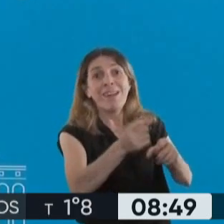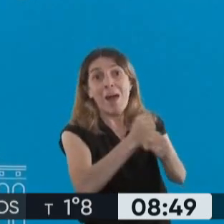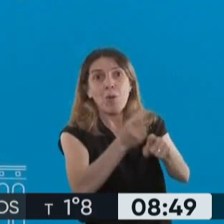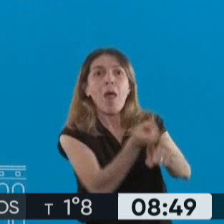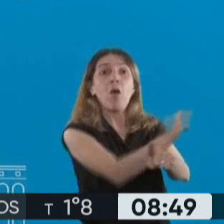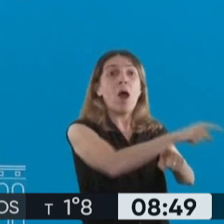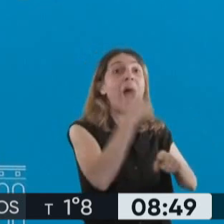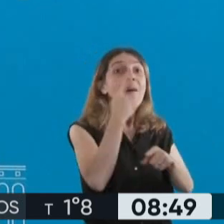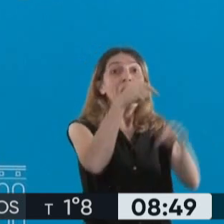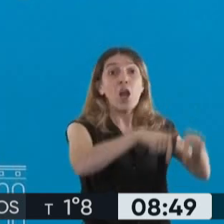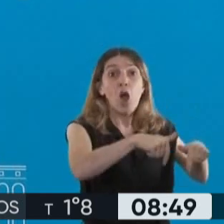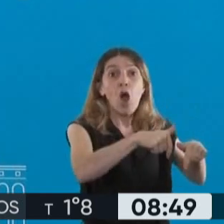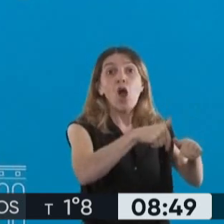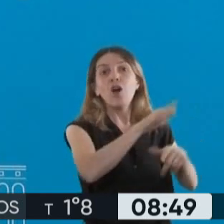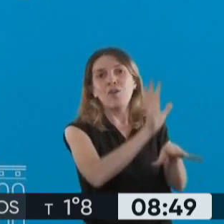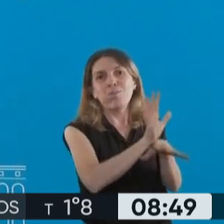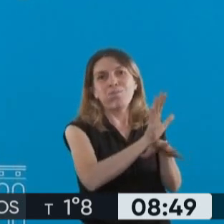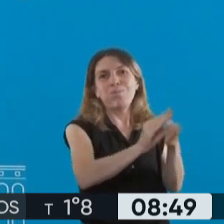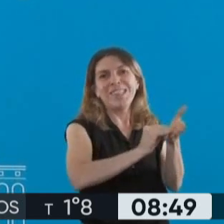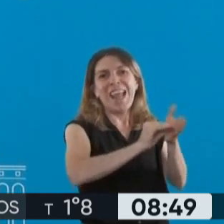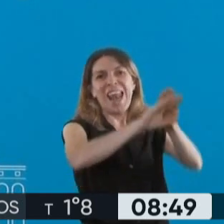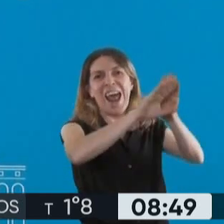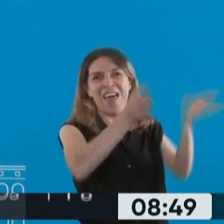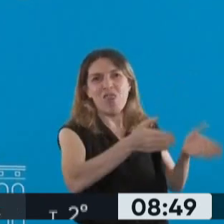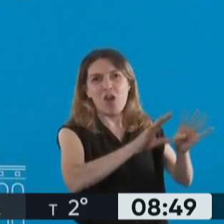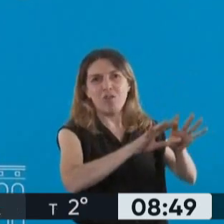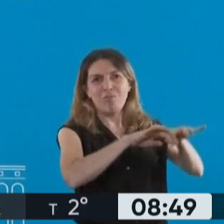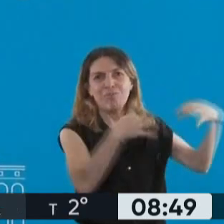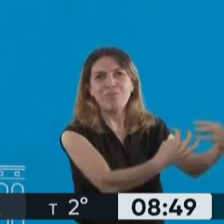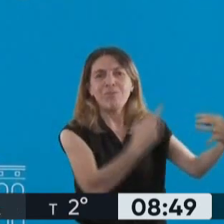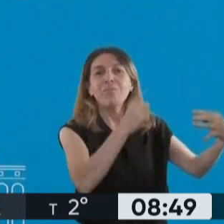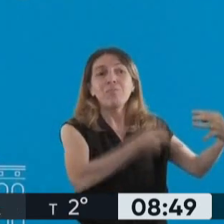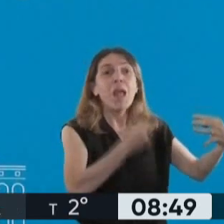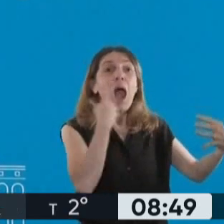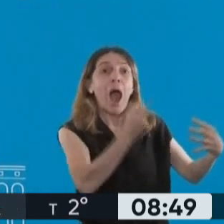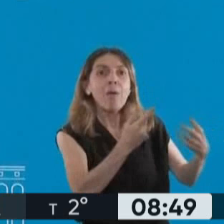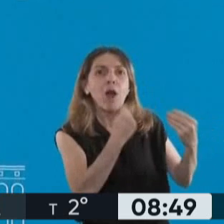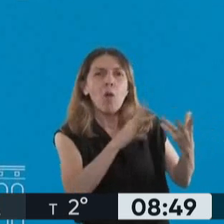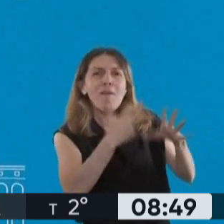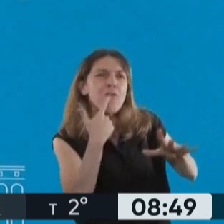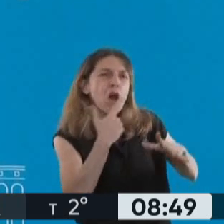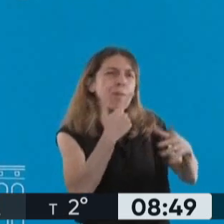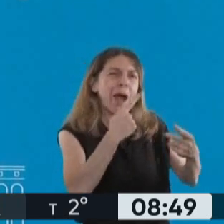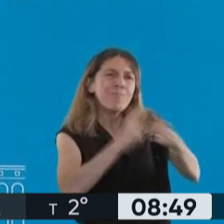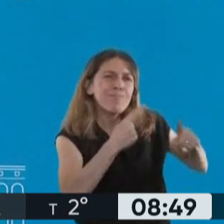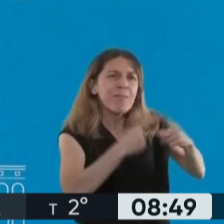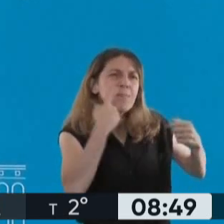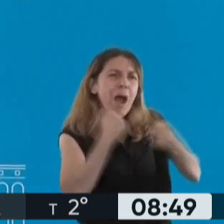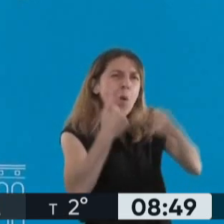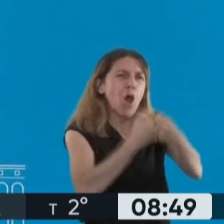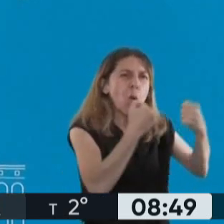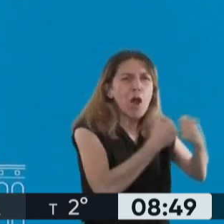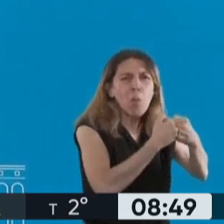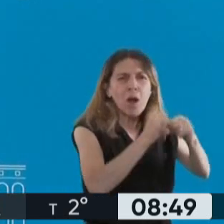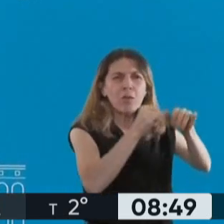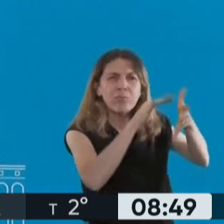el compromiso de todos los legisladores y las legisladoras que han encontrado la manera de encontrar los acuerdos necesarios para poder